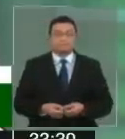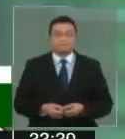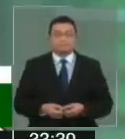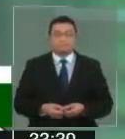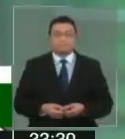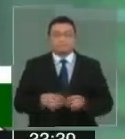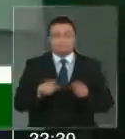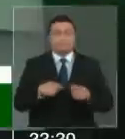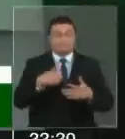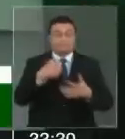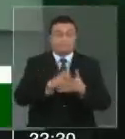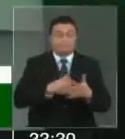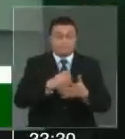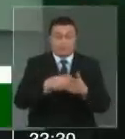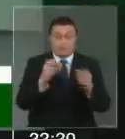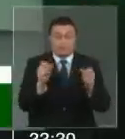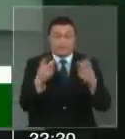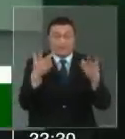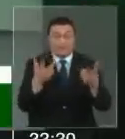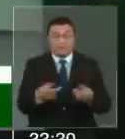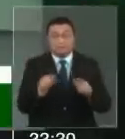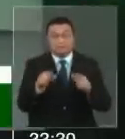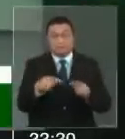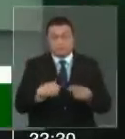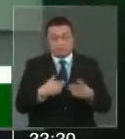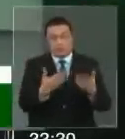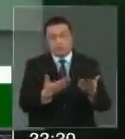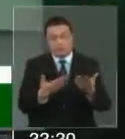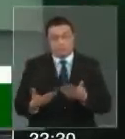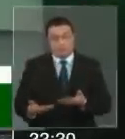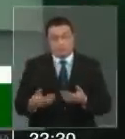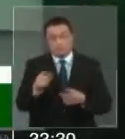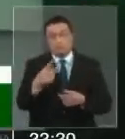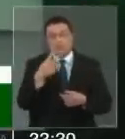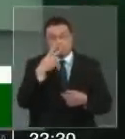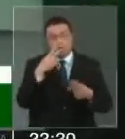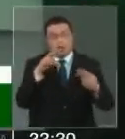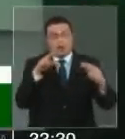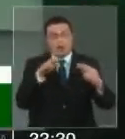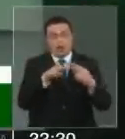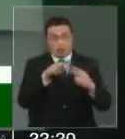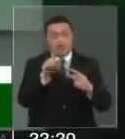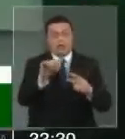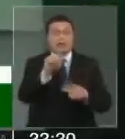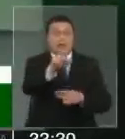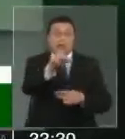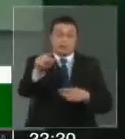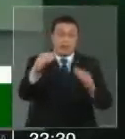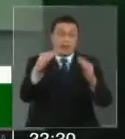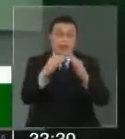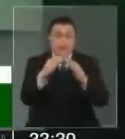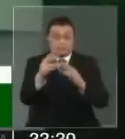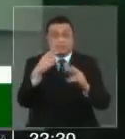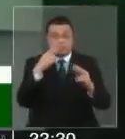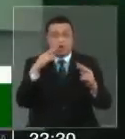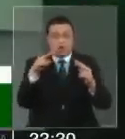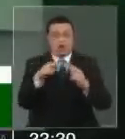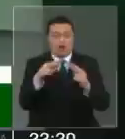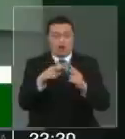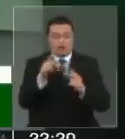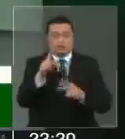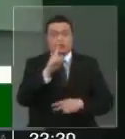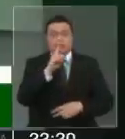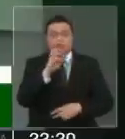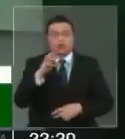Ahora había que luchar por la vida. Sí. Bueno, usted, quiero invitarte a que conozcamos un poco, a que toda la gente también que no lo conoce, conozca un poco